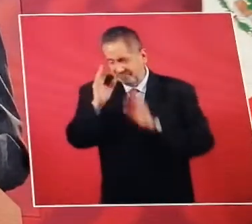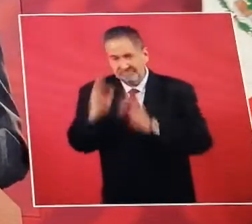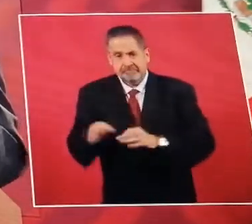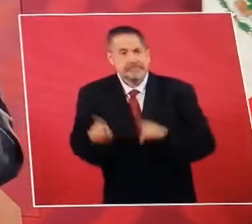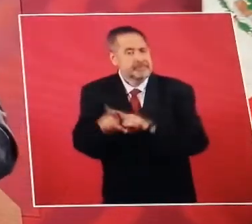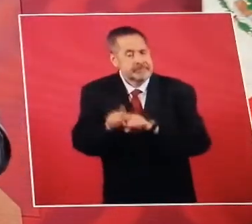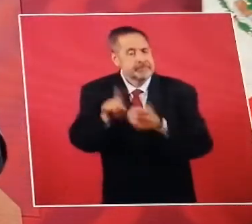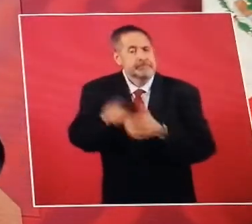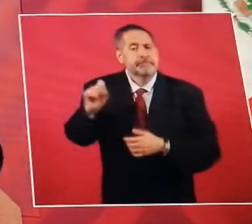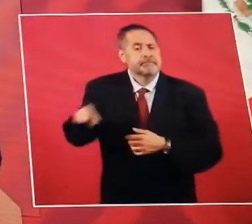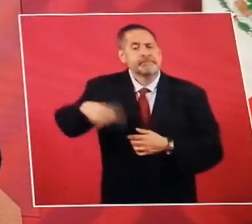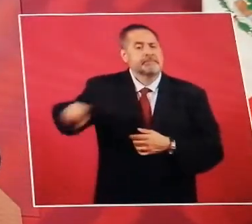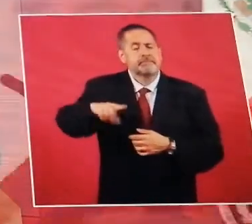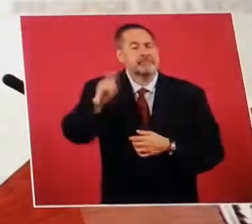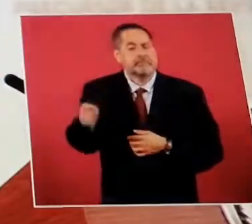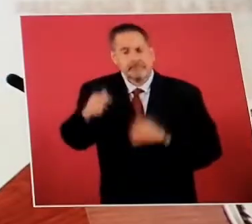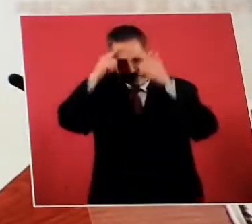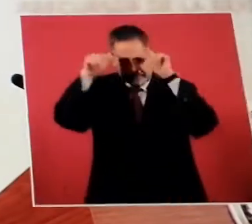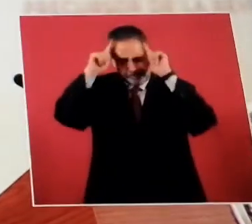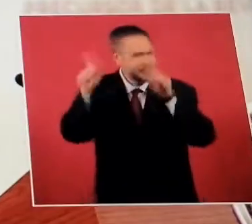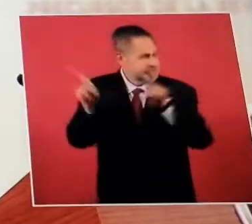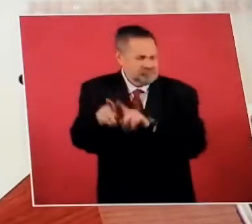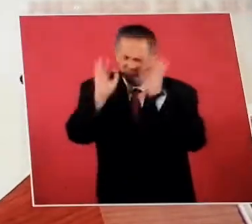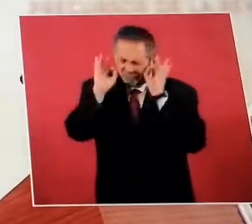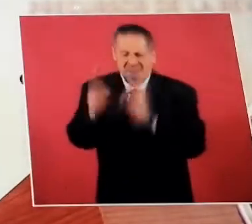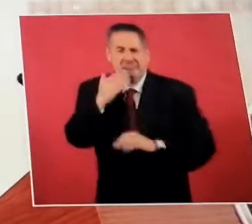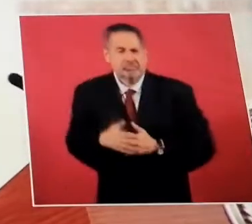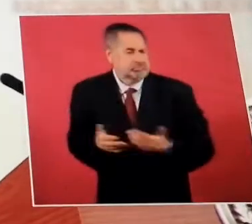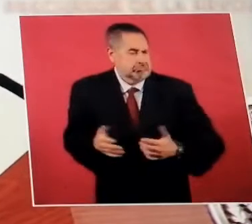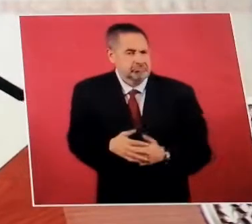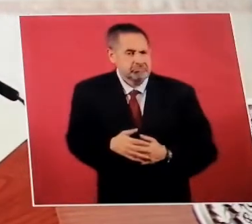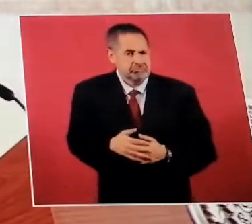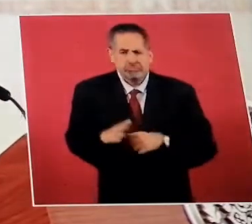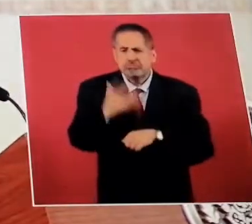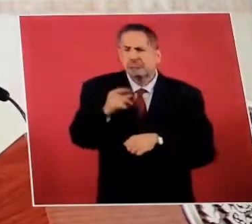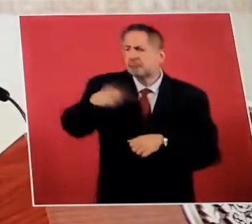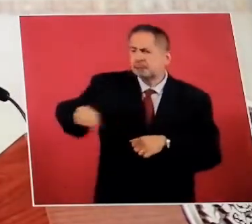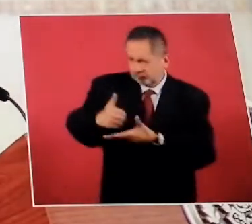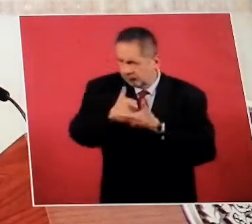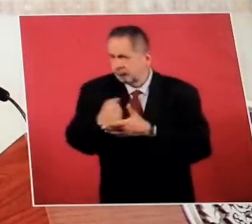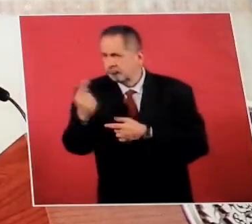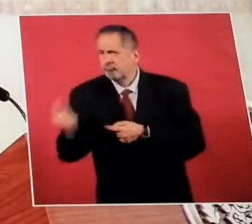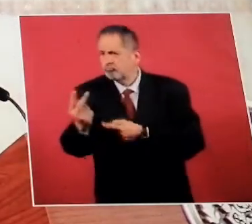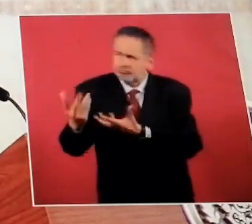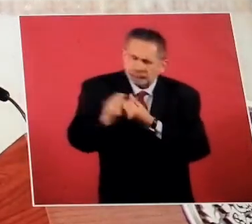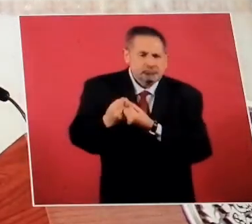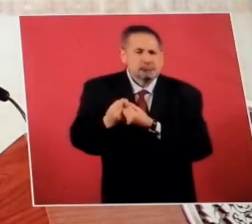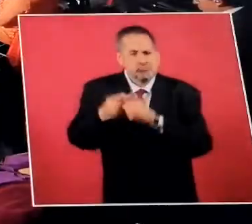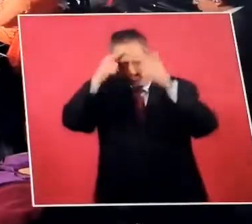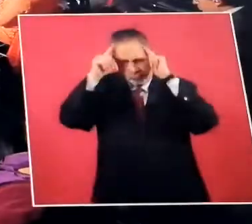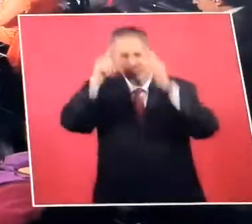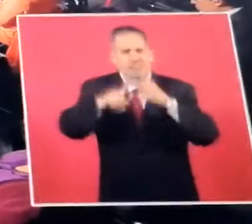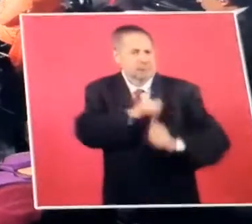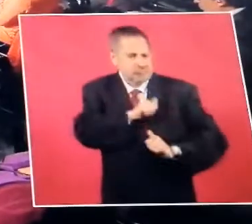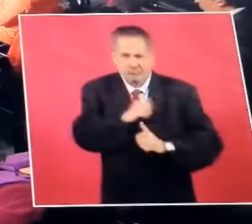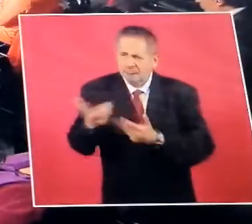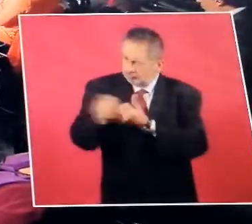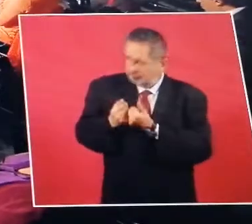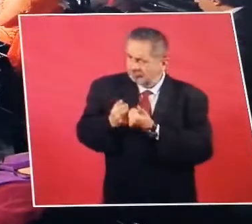Y lo mismo en el caso de la Marina. Entonces, ¿por qué no contar, en vez